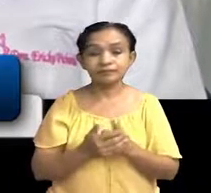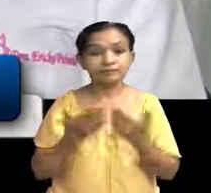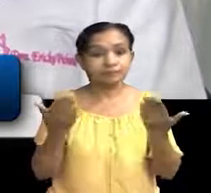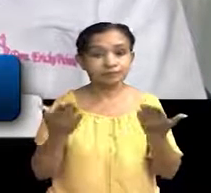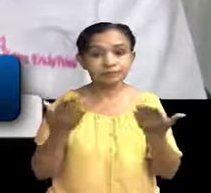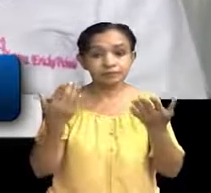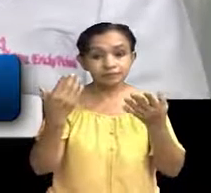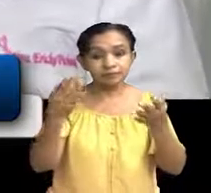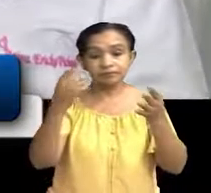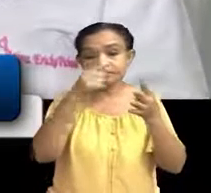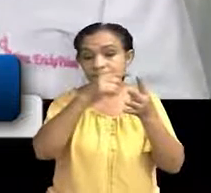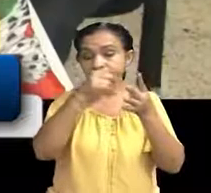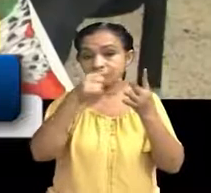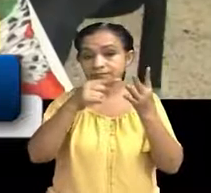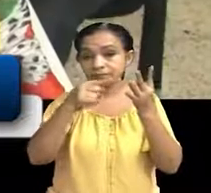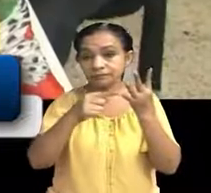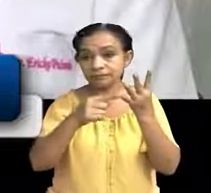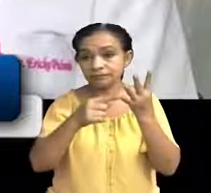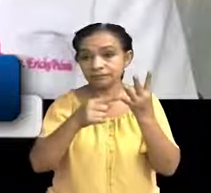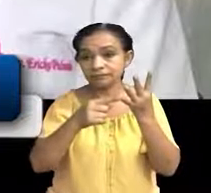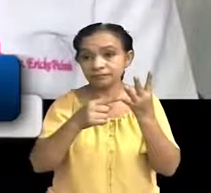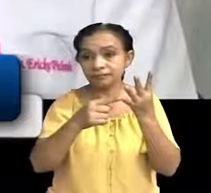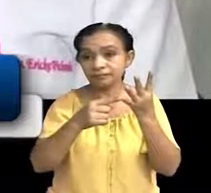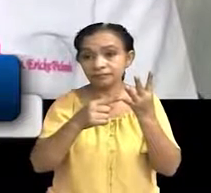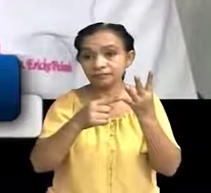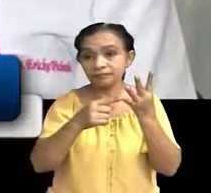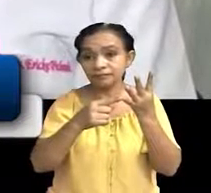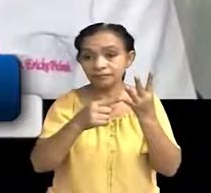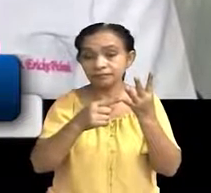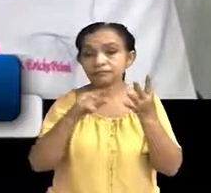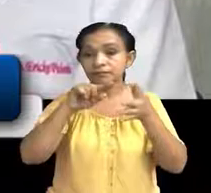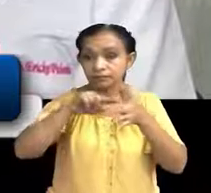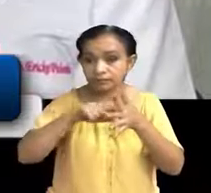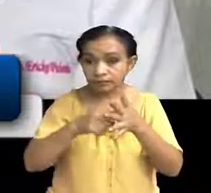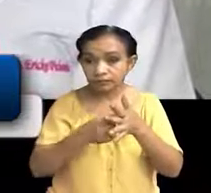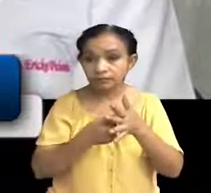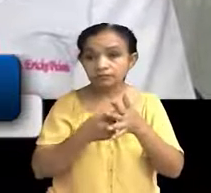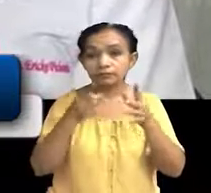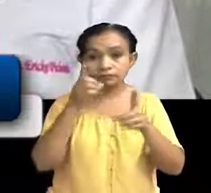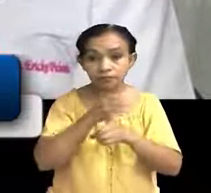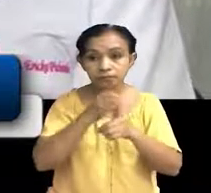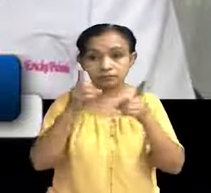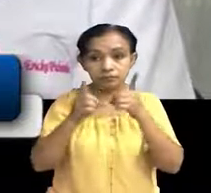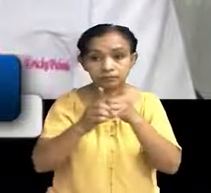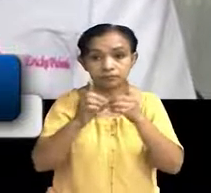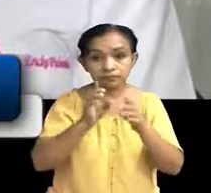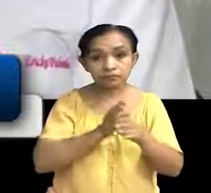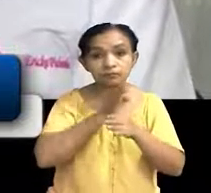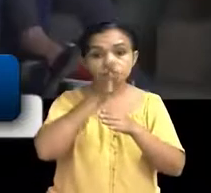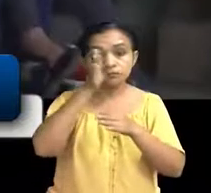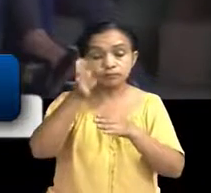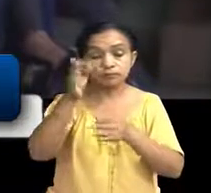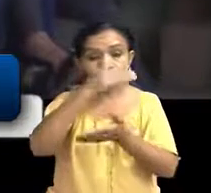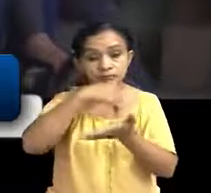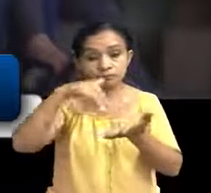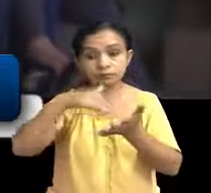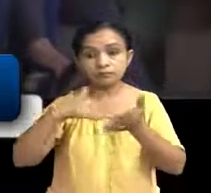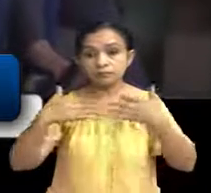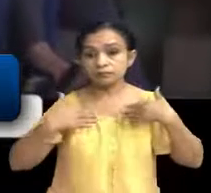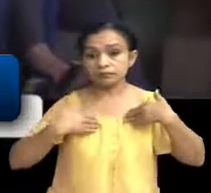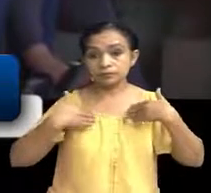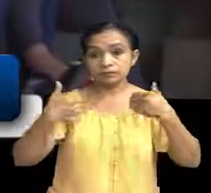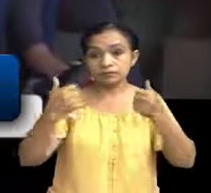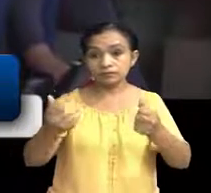de los síntomas que nos dicen, es un indicio de que debemos acudir al centro de salud. Y